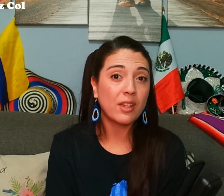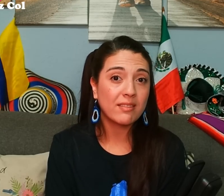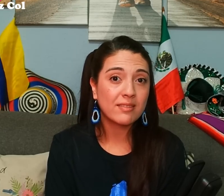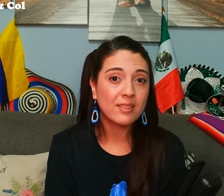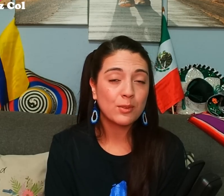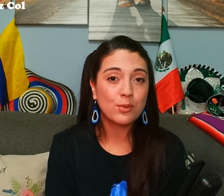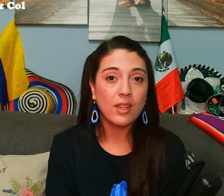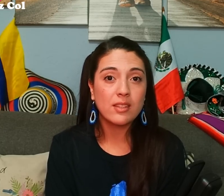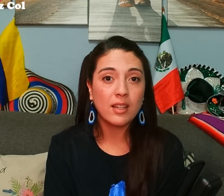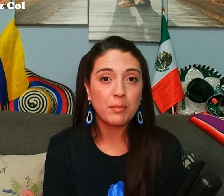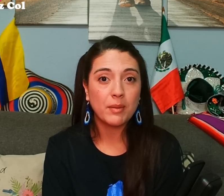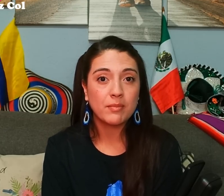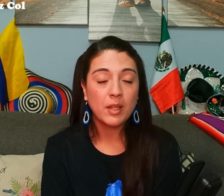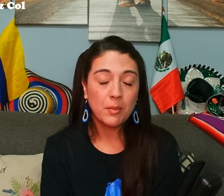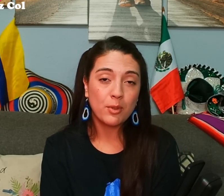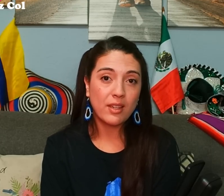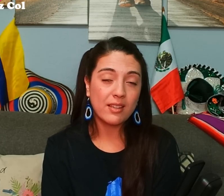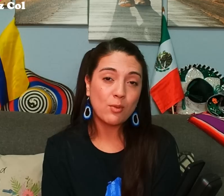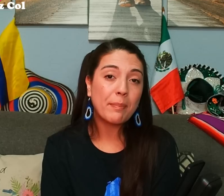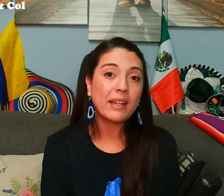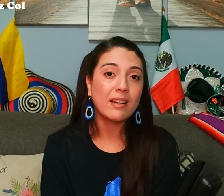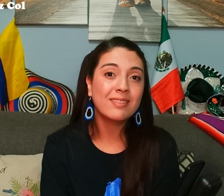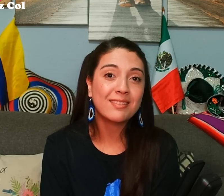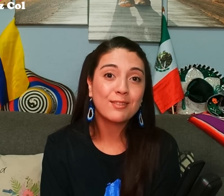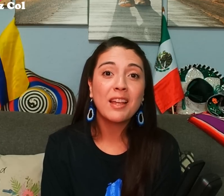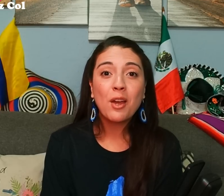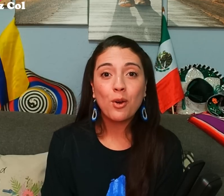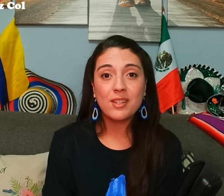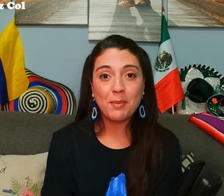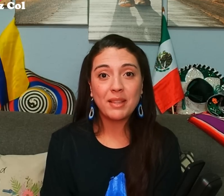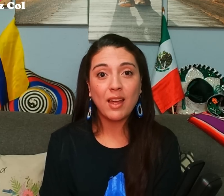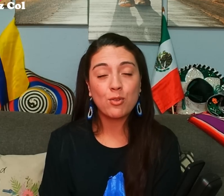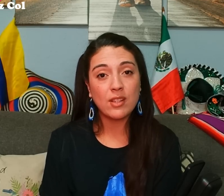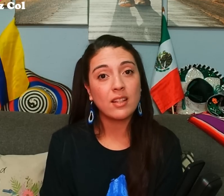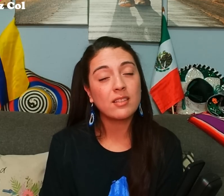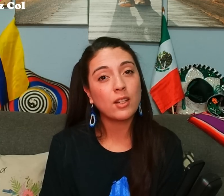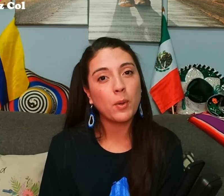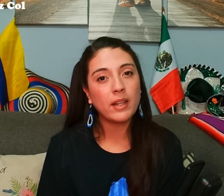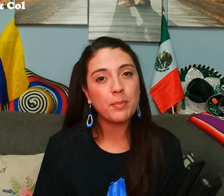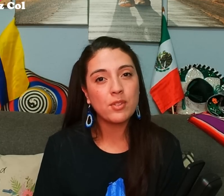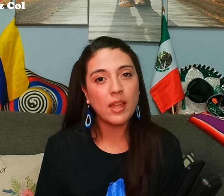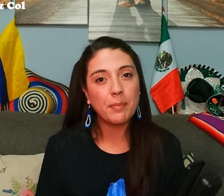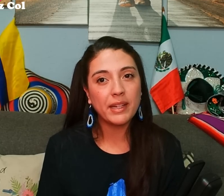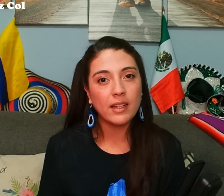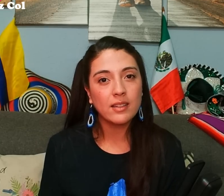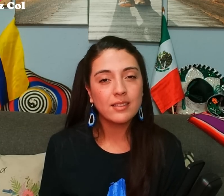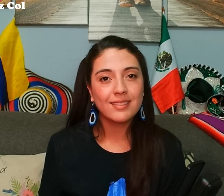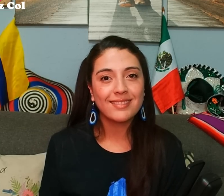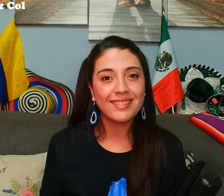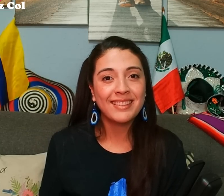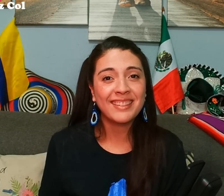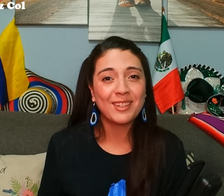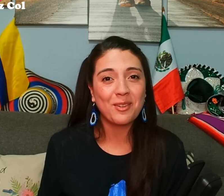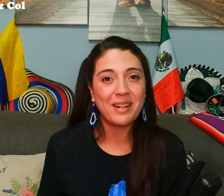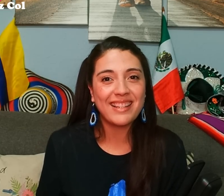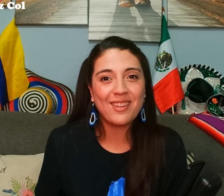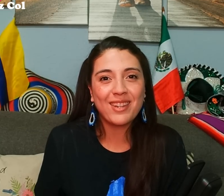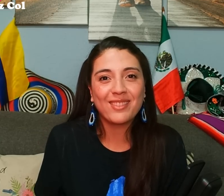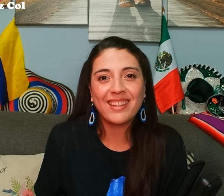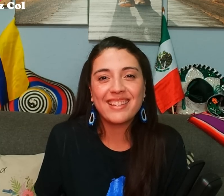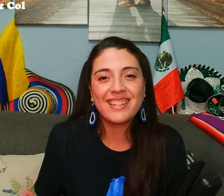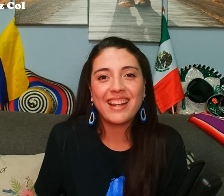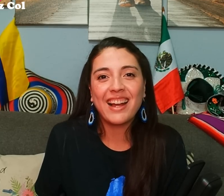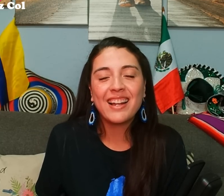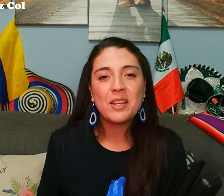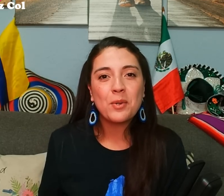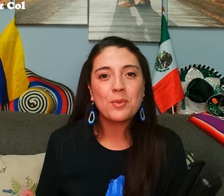tiene, no sé. Ustedes díganme, porque eso da pena, honestamente, o sea, si robar de por sí da pena, robarse algo